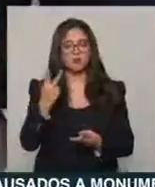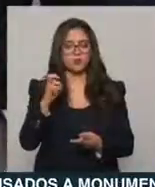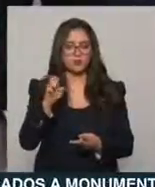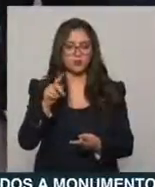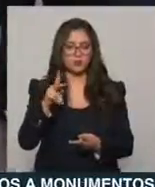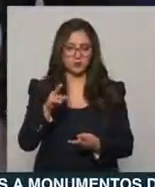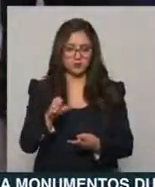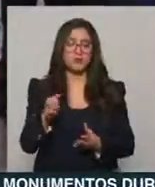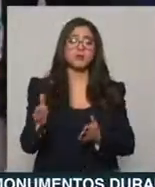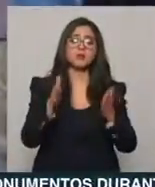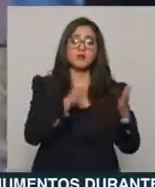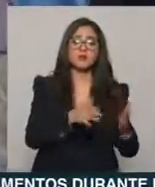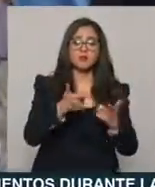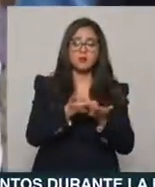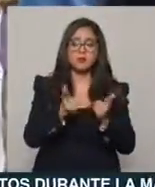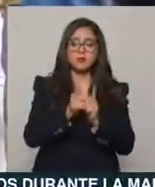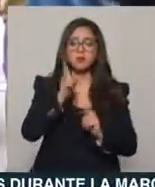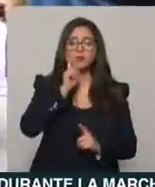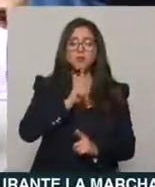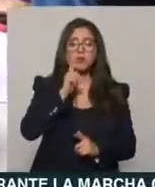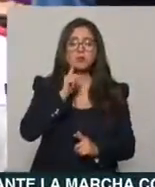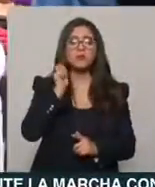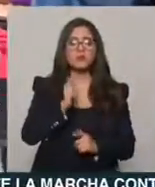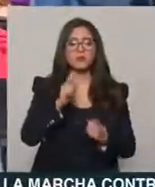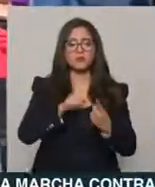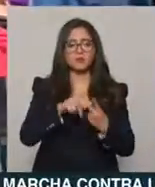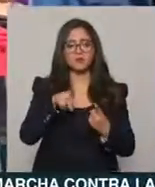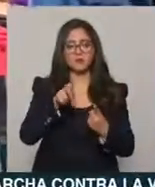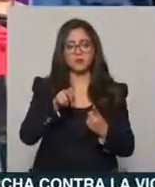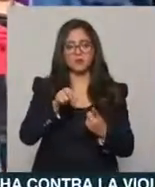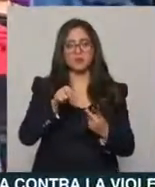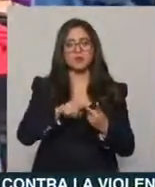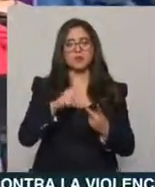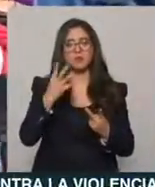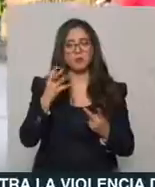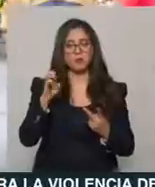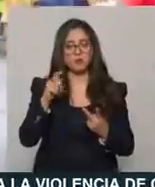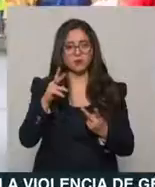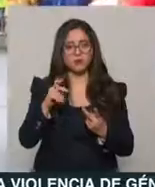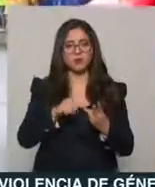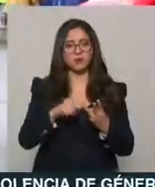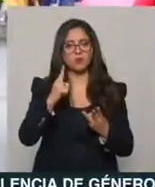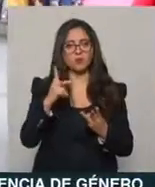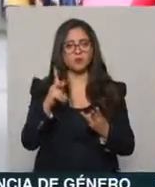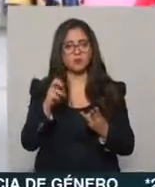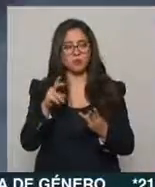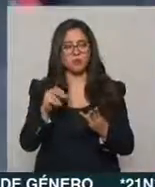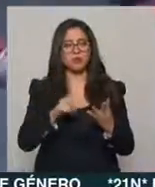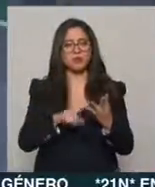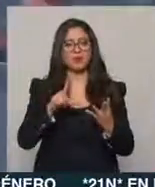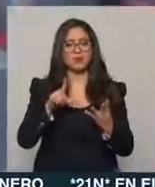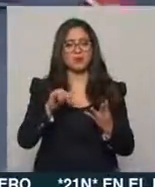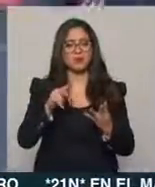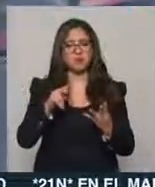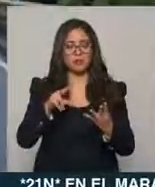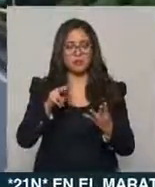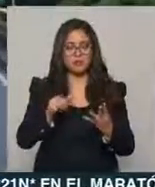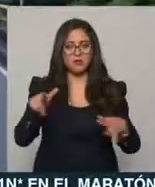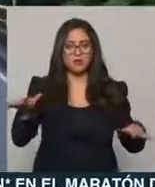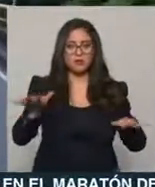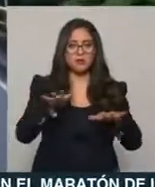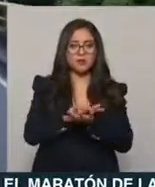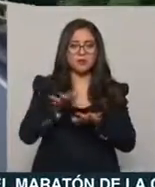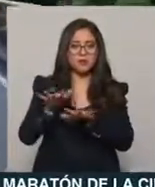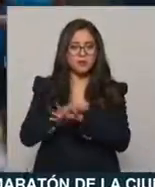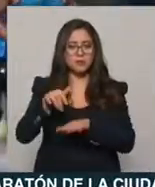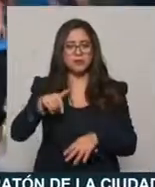en la categoría femenil, las ganadoras se han repartido entre una keniana, 4 etíopes, una peruana y una lituana. Con algunos cambios en la ruta,